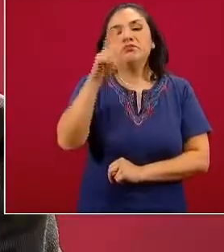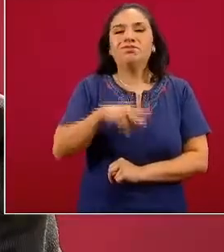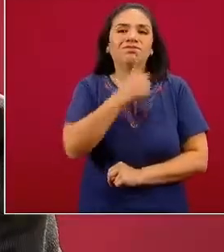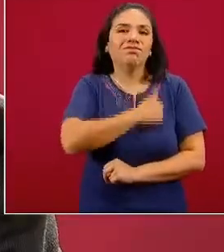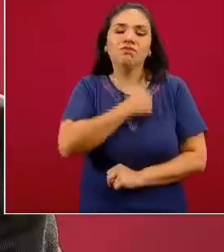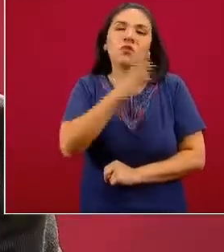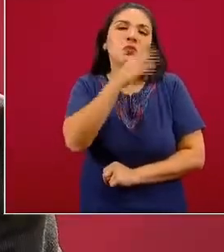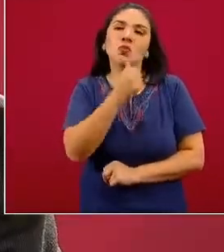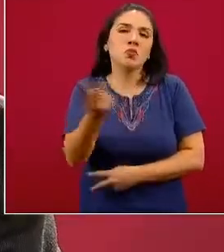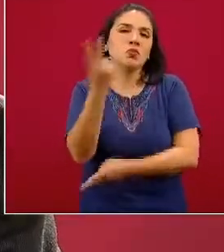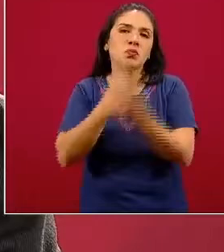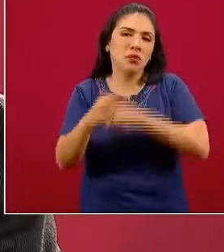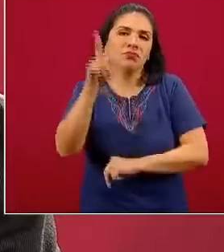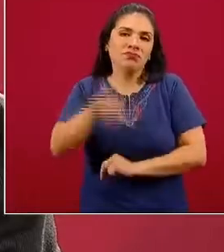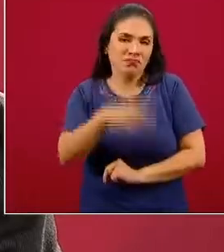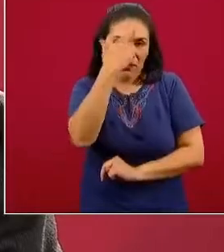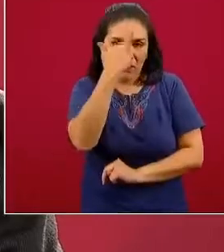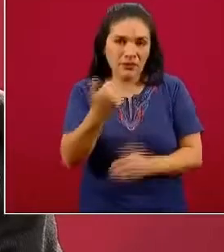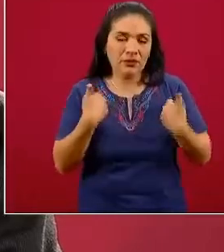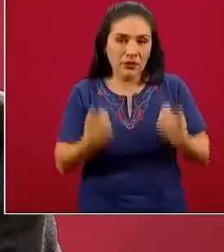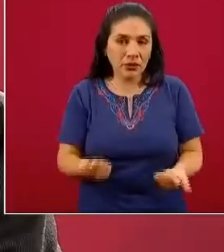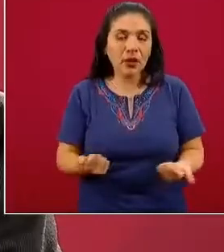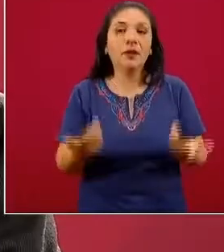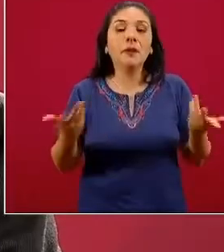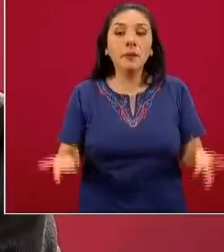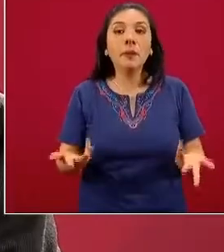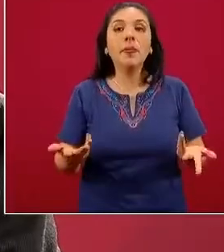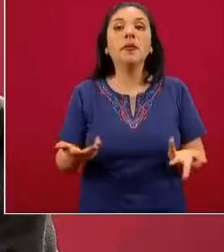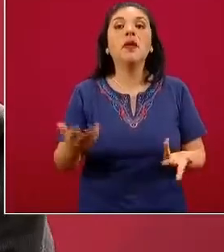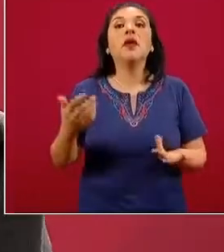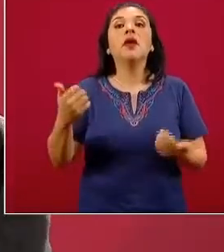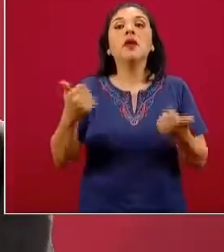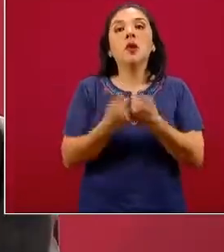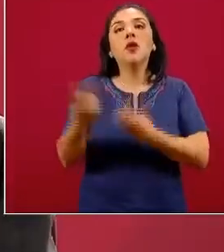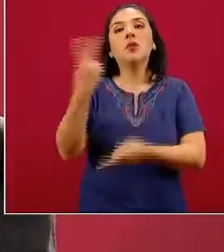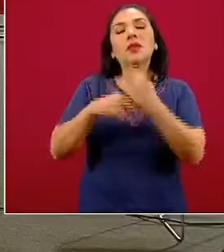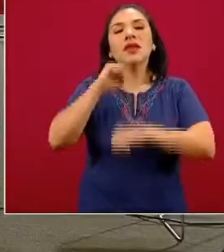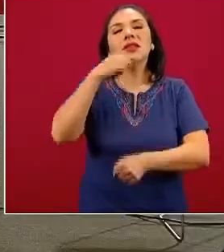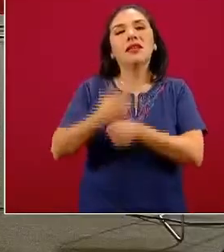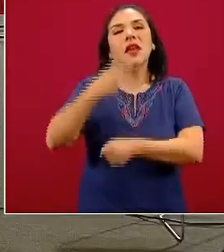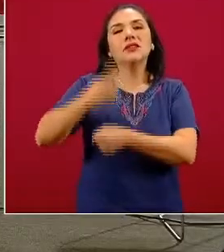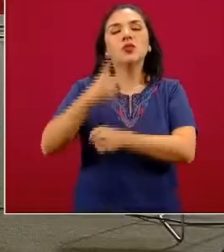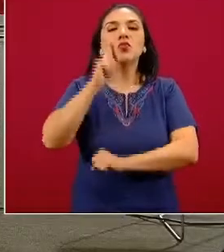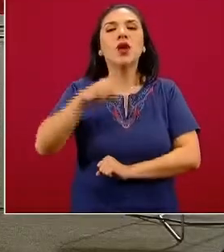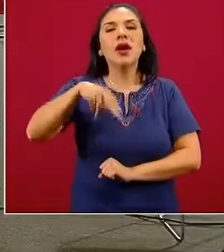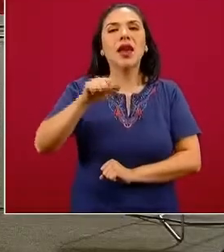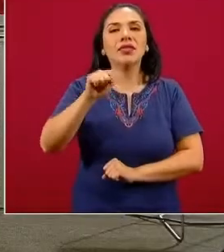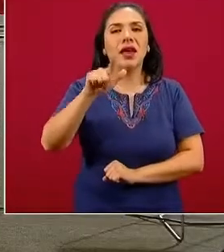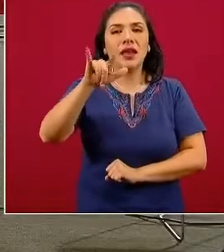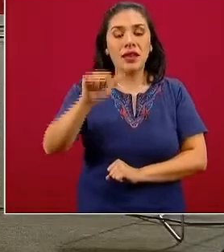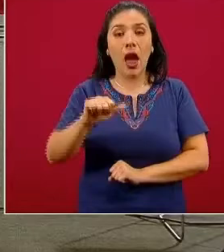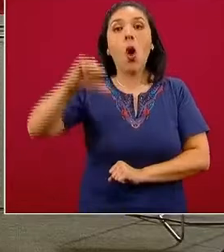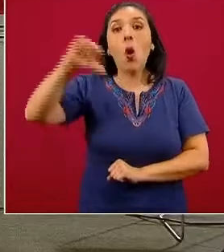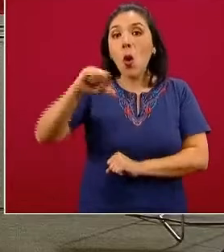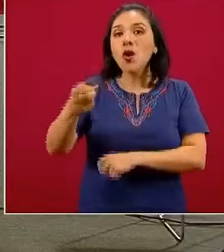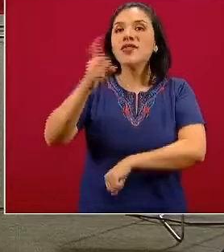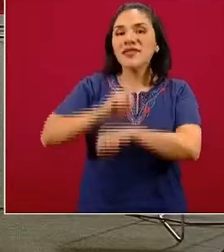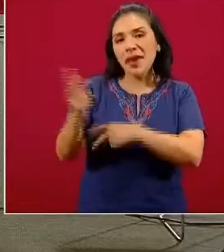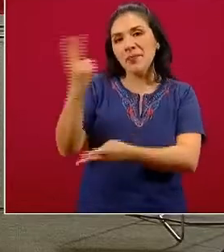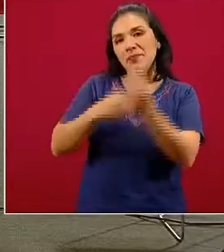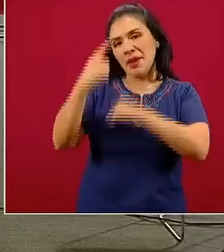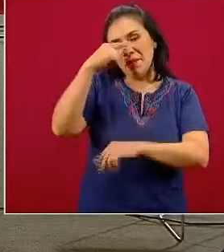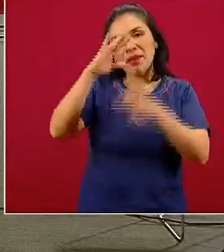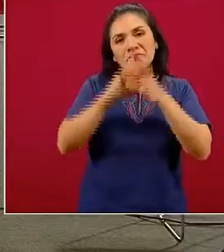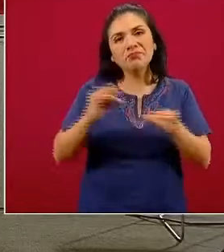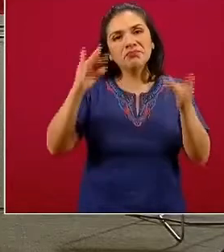no podía acompañarnos la secretaria. Y nos acompañó la subsecretaria Natalia Toledo. Pero hoy viene a comentarnos sobre un